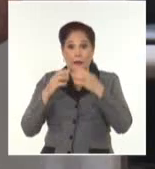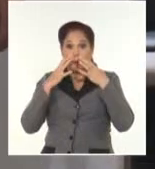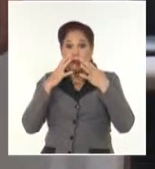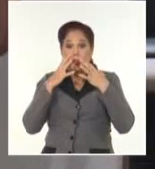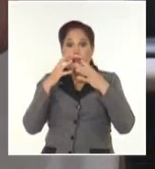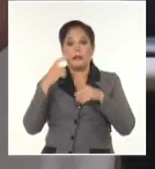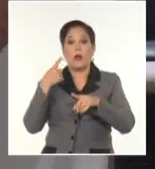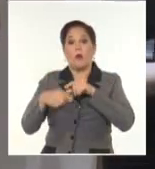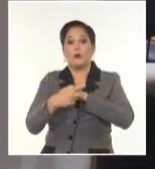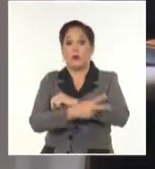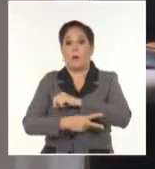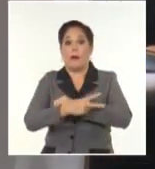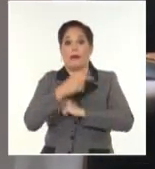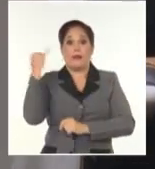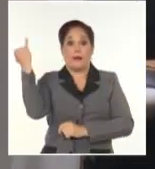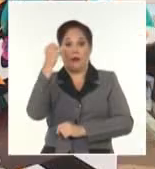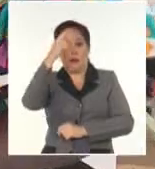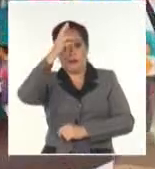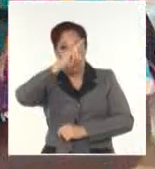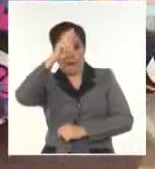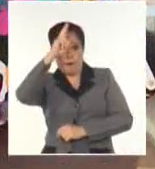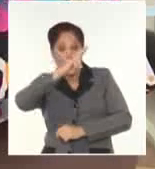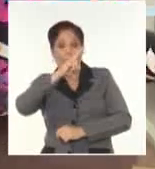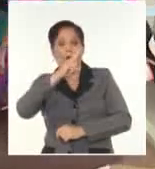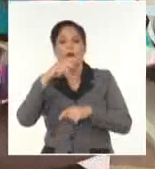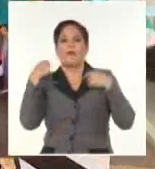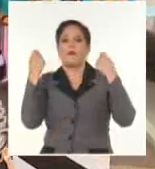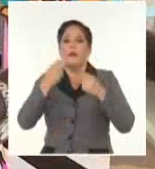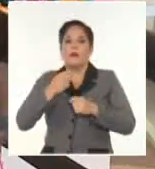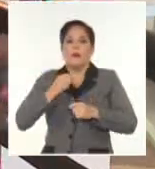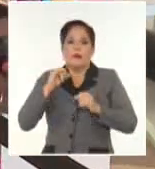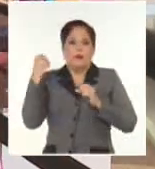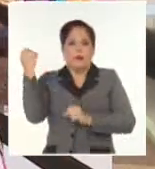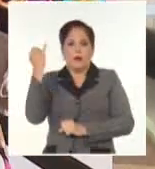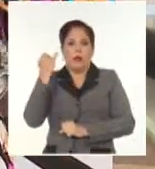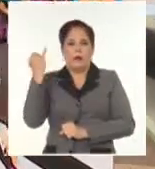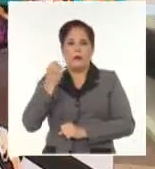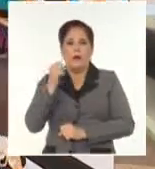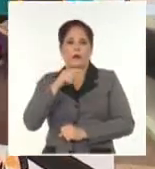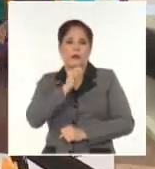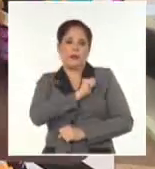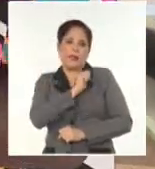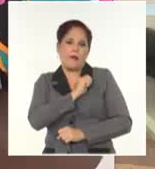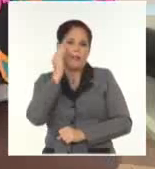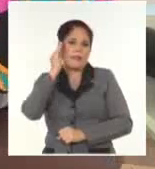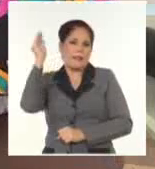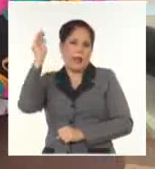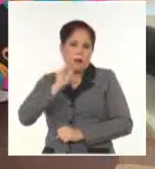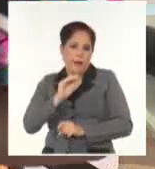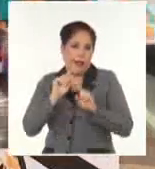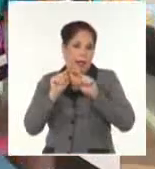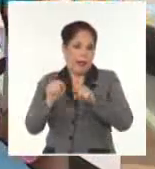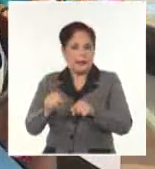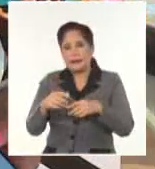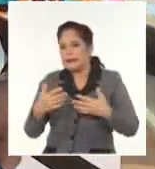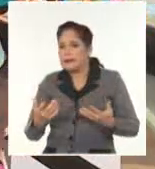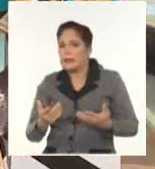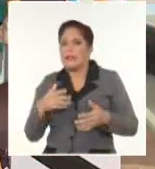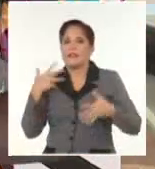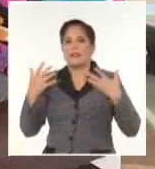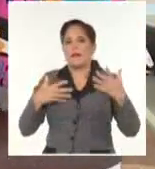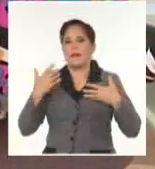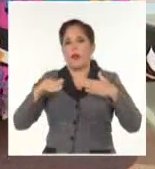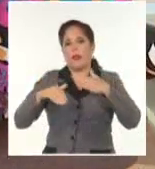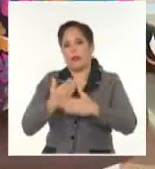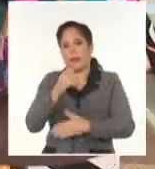refiere, ha prestigiado este Festival Internacional de Payasos. Profe, quisiéramos conocer además sobre la celebración por el Día